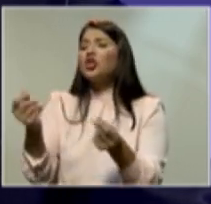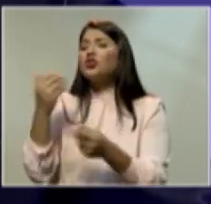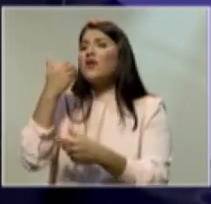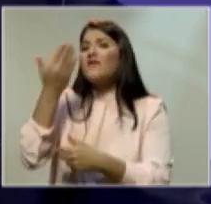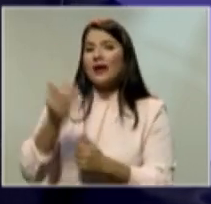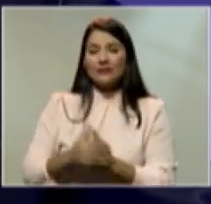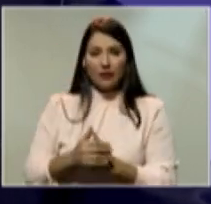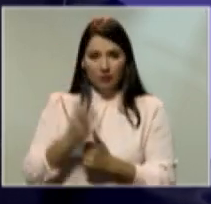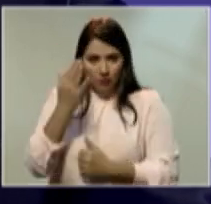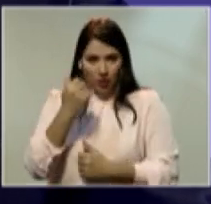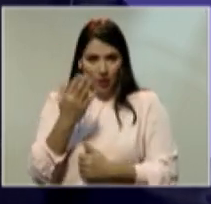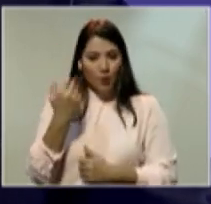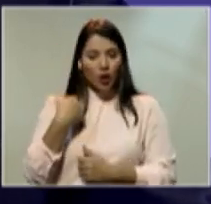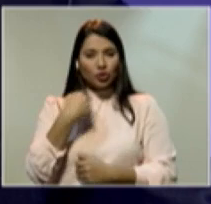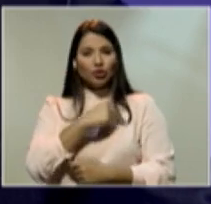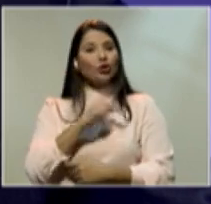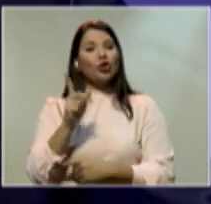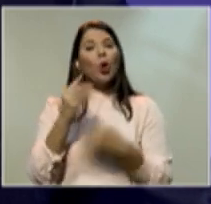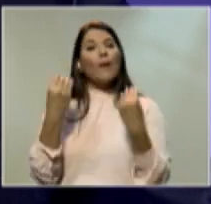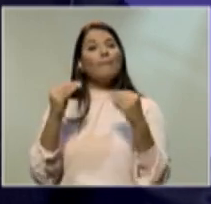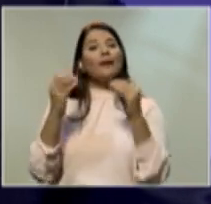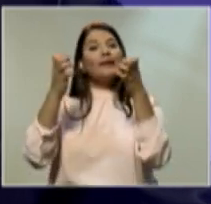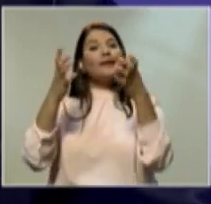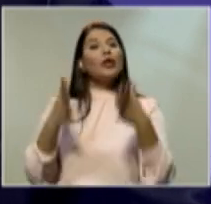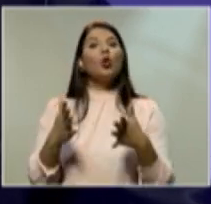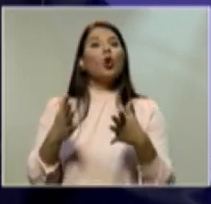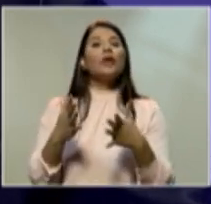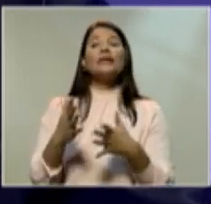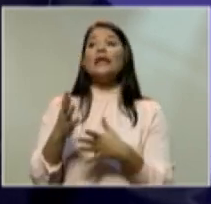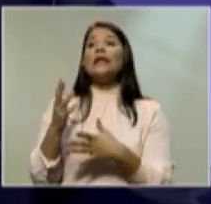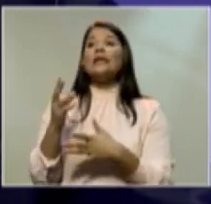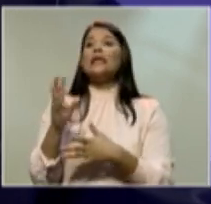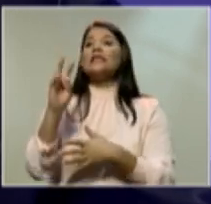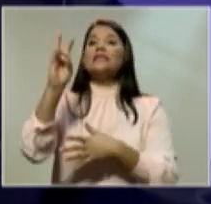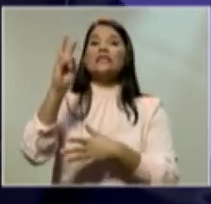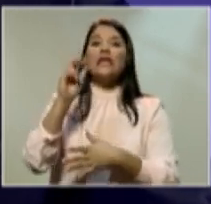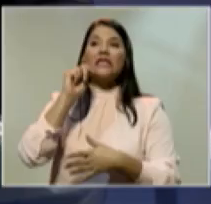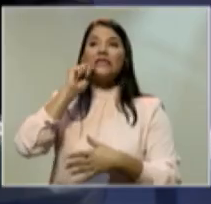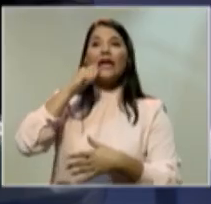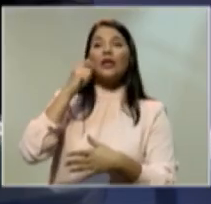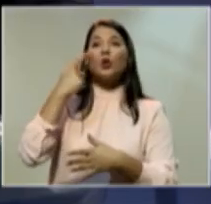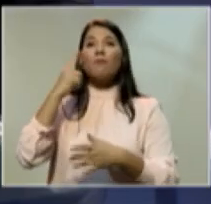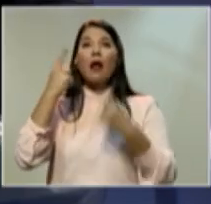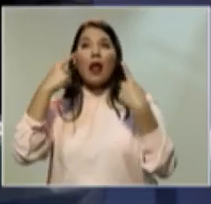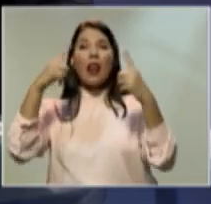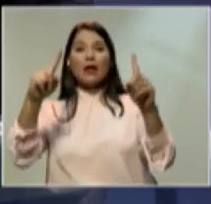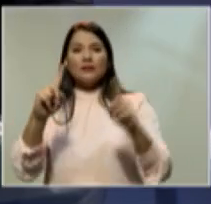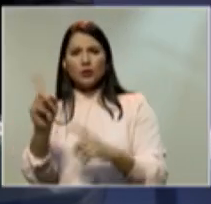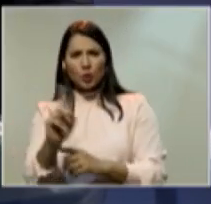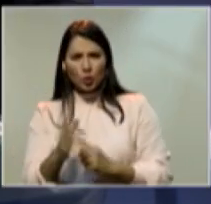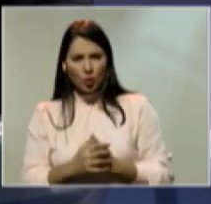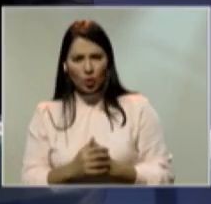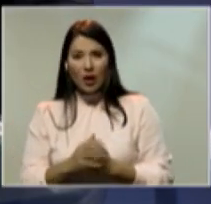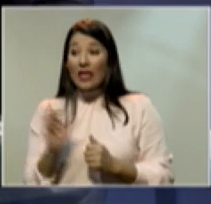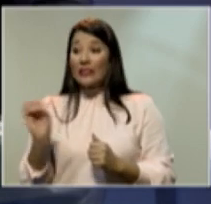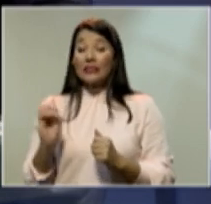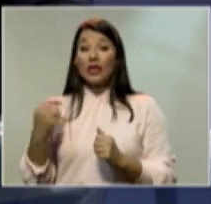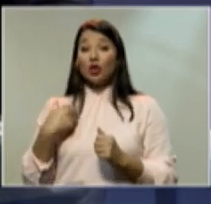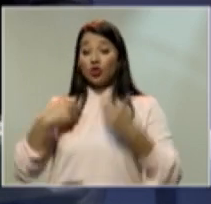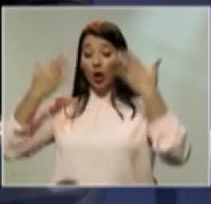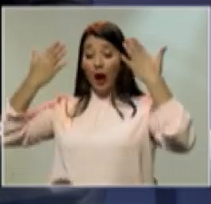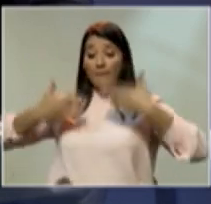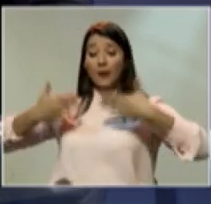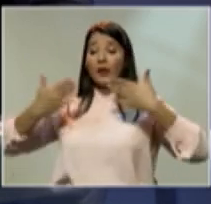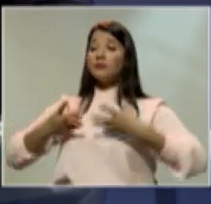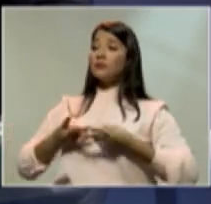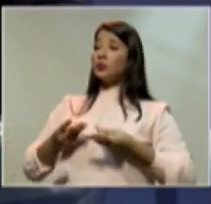somos vendedores de las 7 recetas del éxito, ni tampoco dar una apariencia de